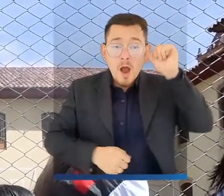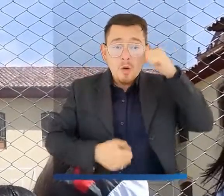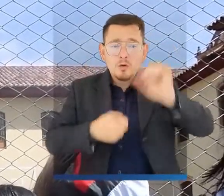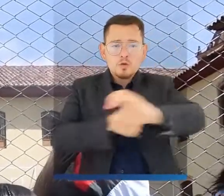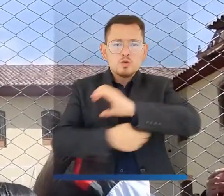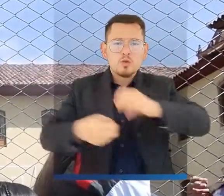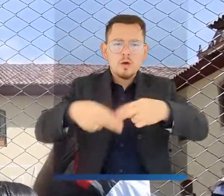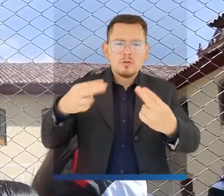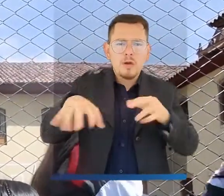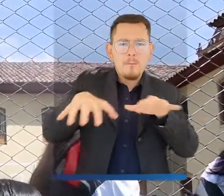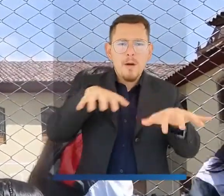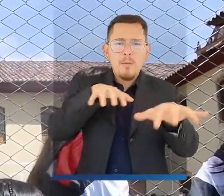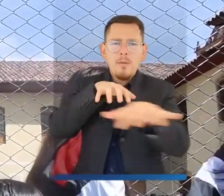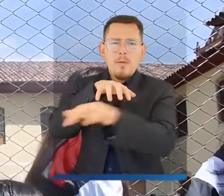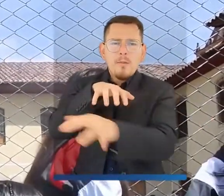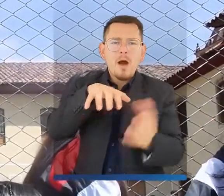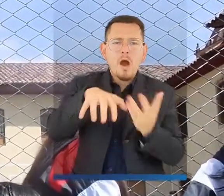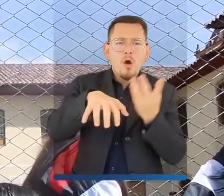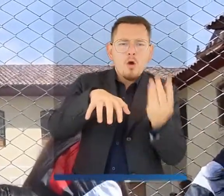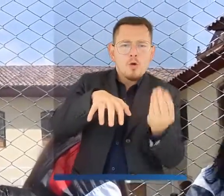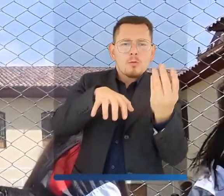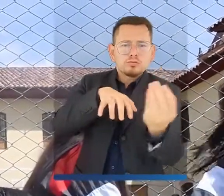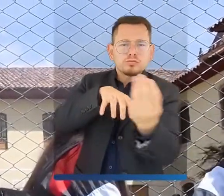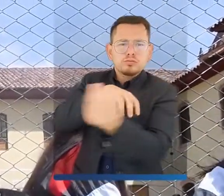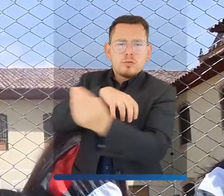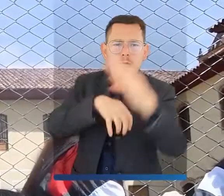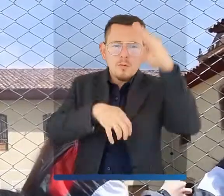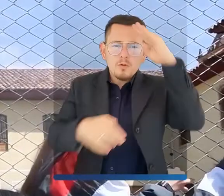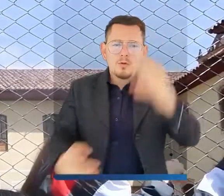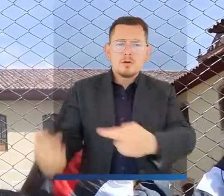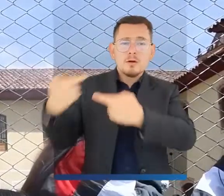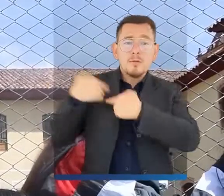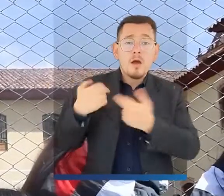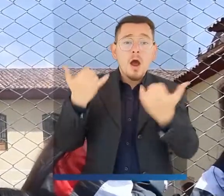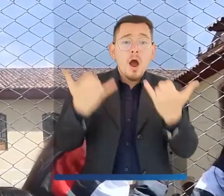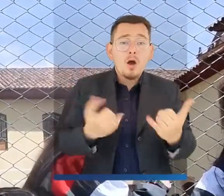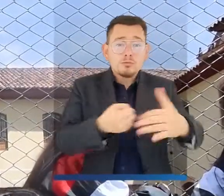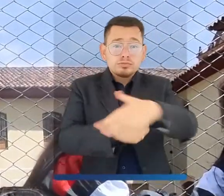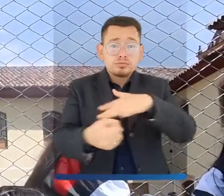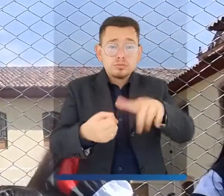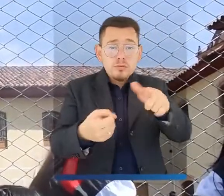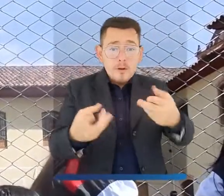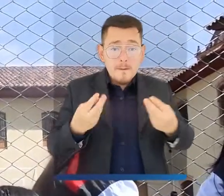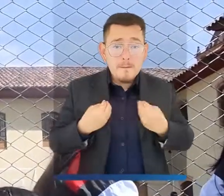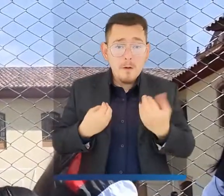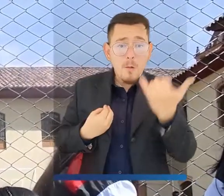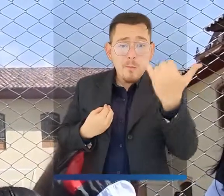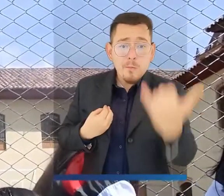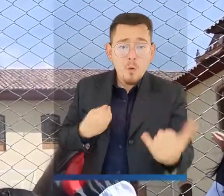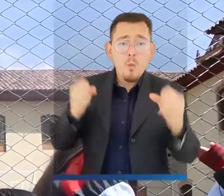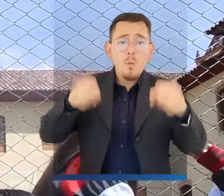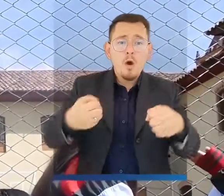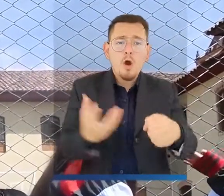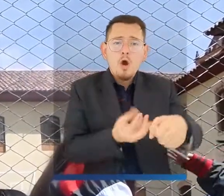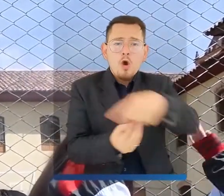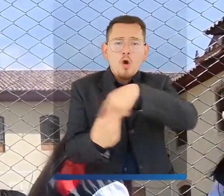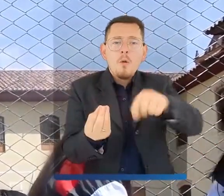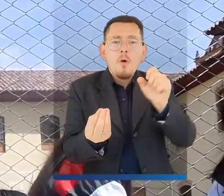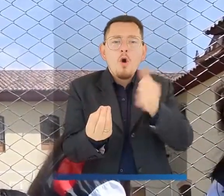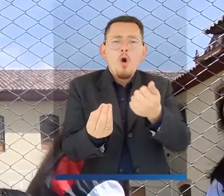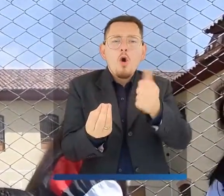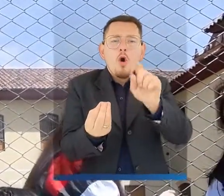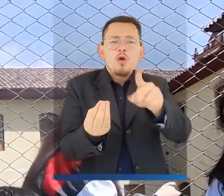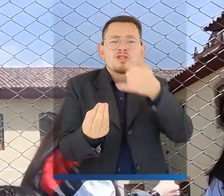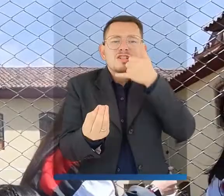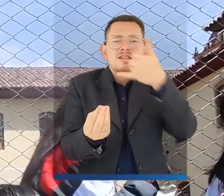2 años. Ok, vea, pues no sabía. ¿Y les gusta el nuevo uniforme? No, bueno, me estoy acostumbrando. No, pues sí, uno se acostumbra, pero realmente